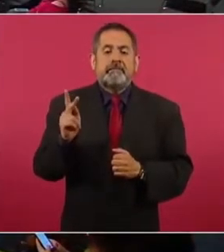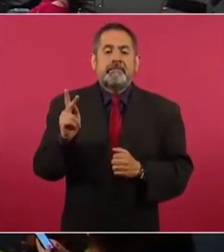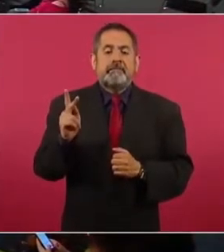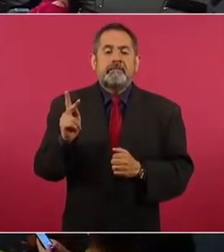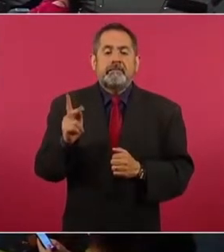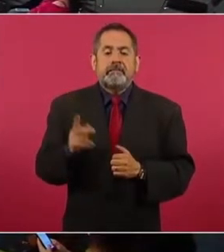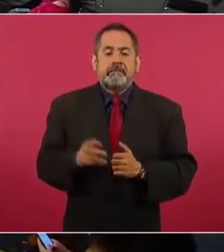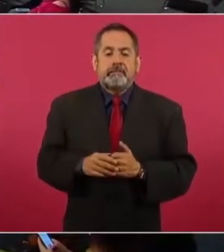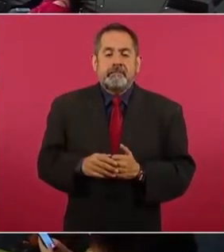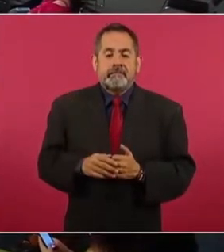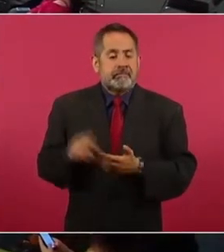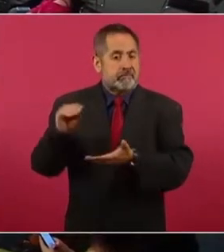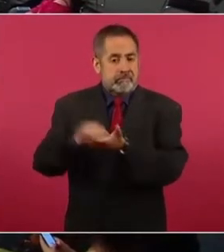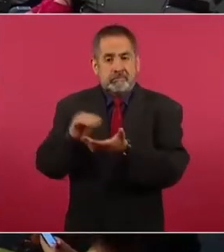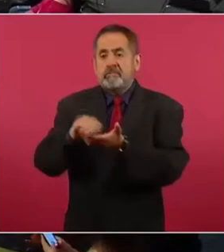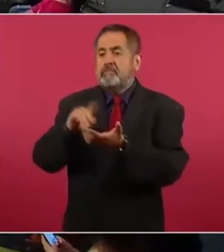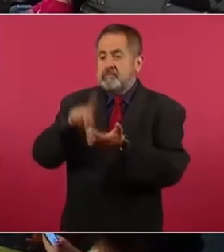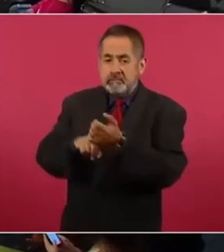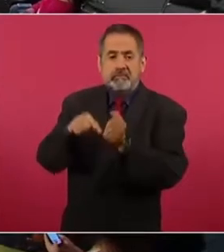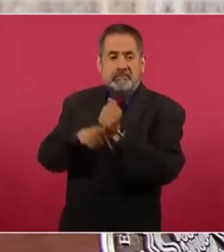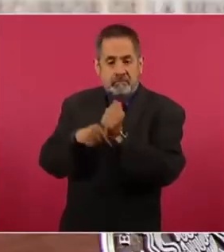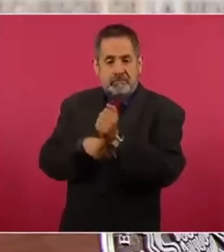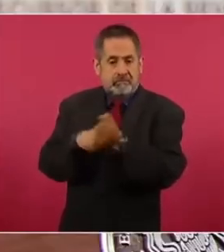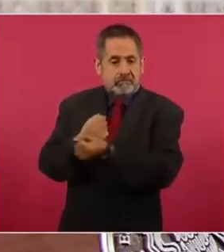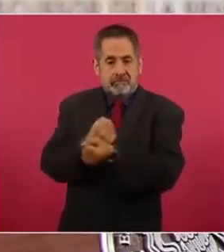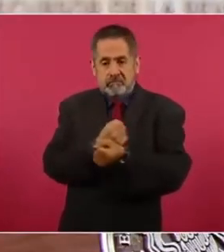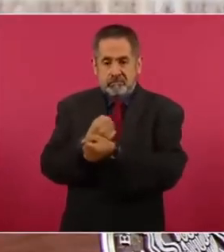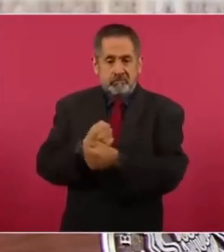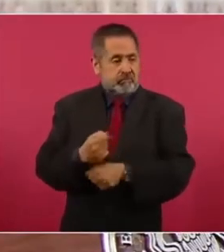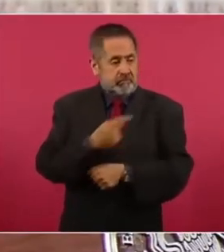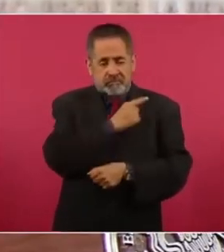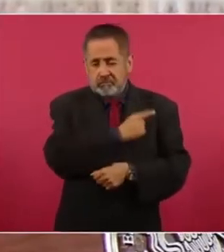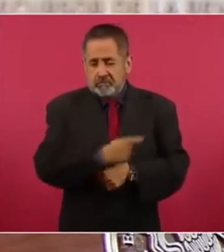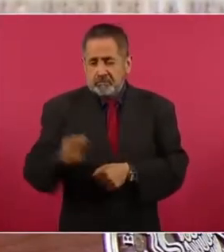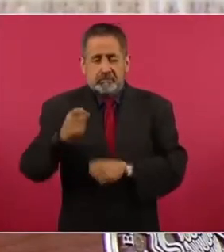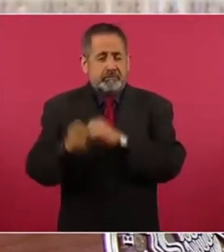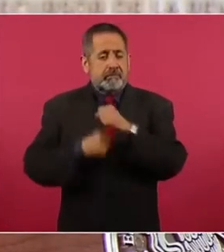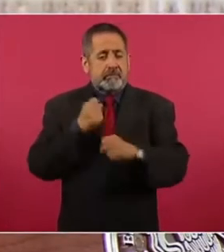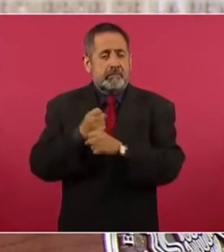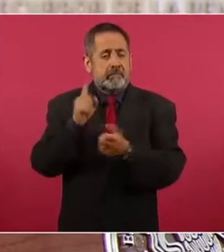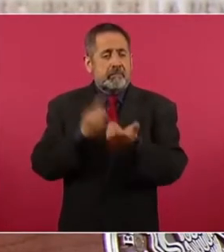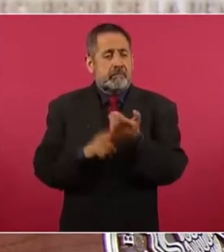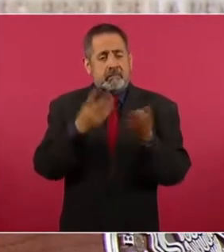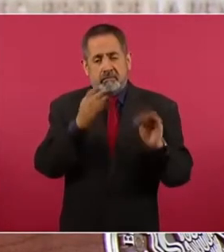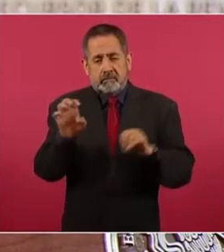se quitó la esclavitud durante todo el siglo XIX.